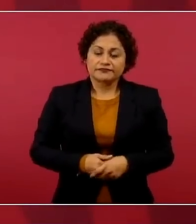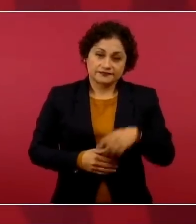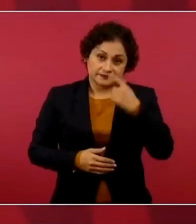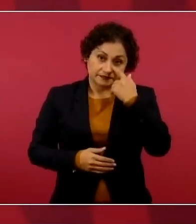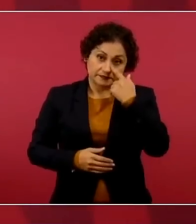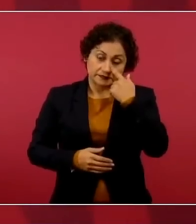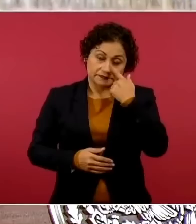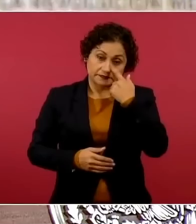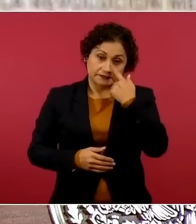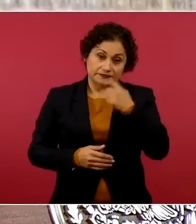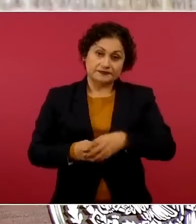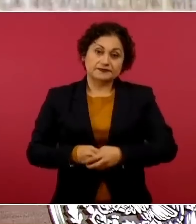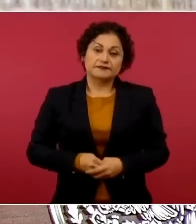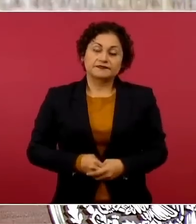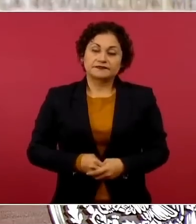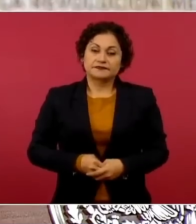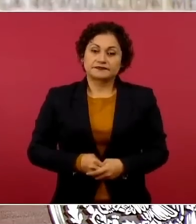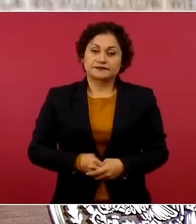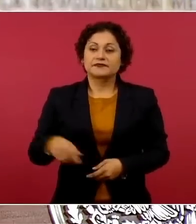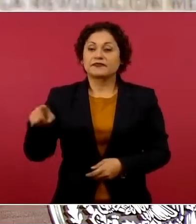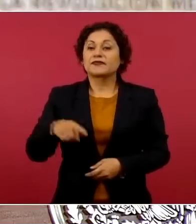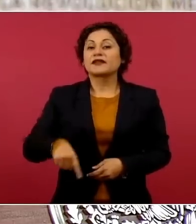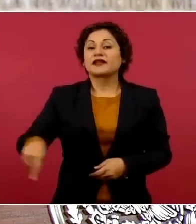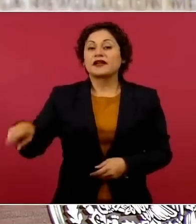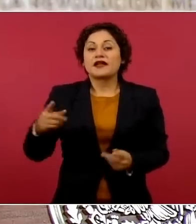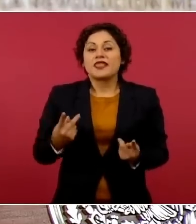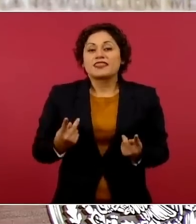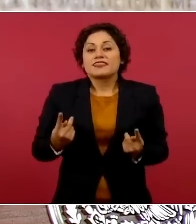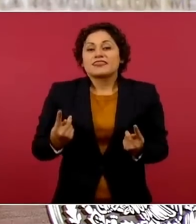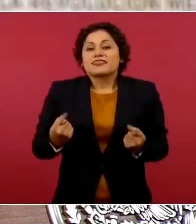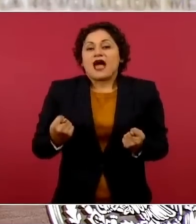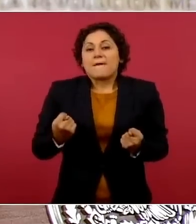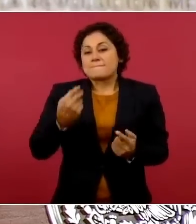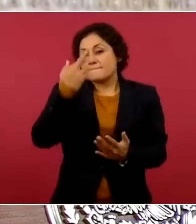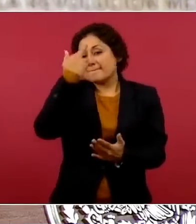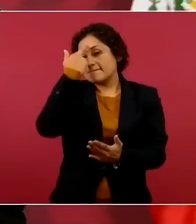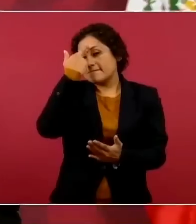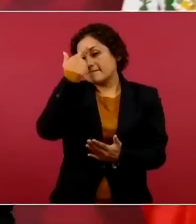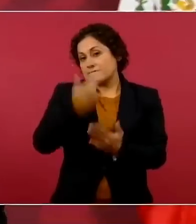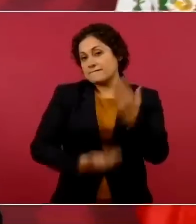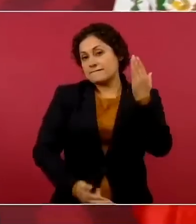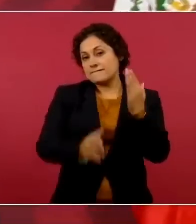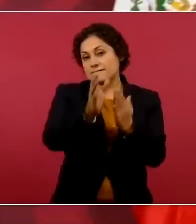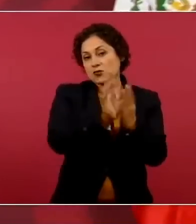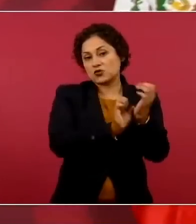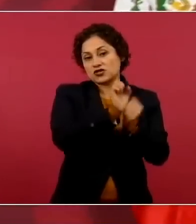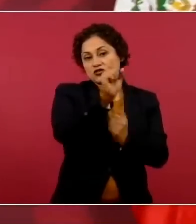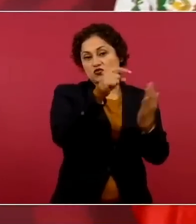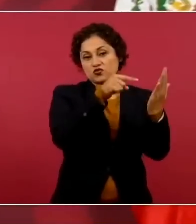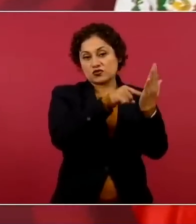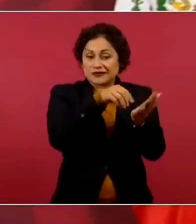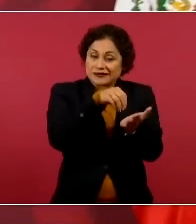No les importó violar la Constitución y la ley de austeridad republicana.